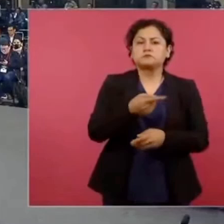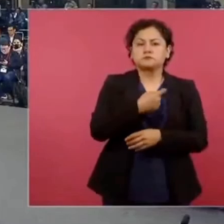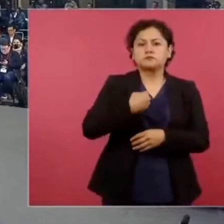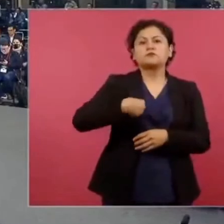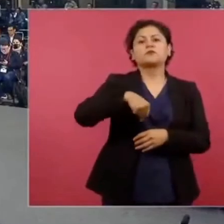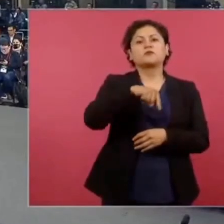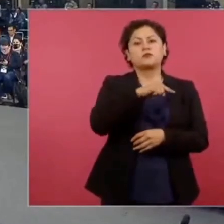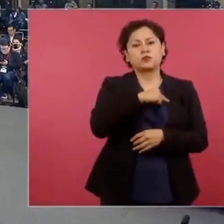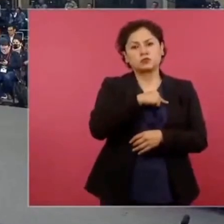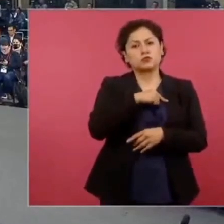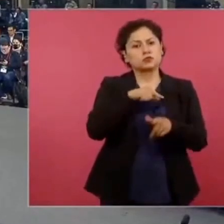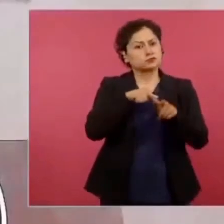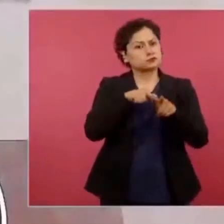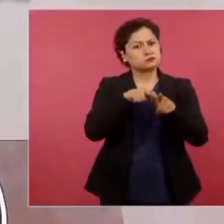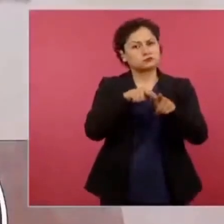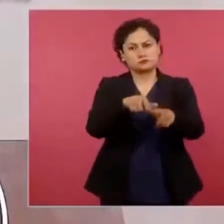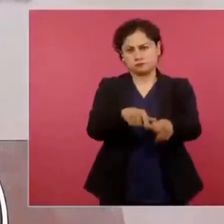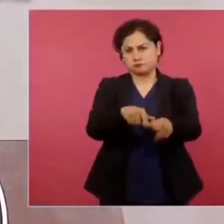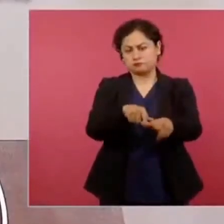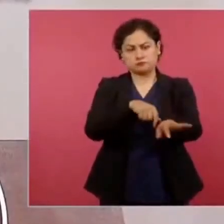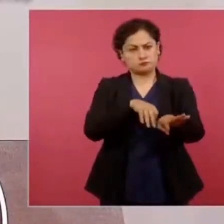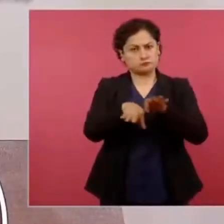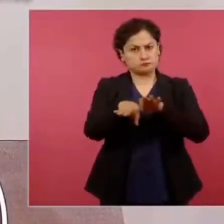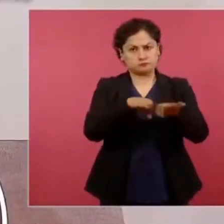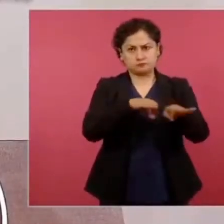esto, pero